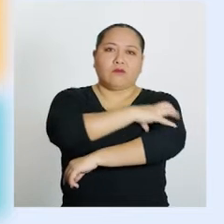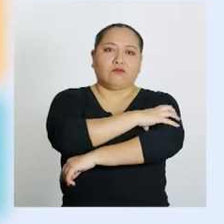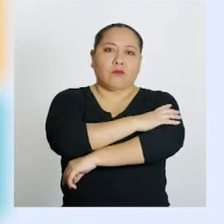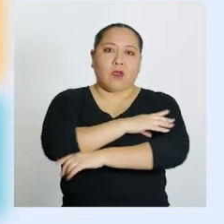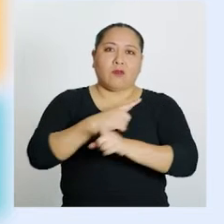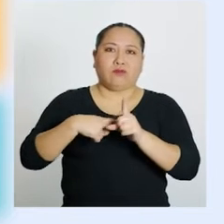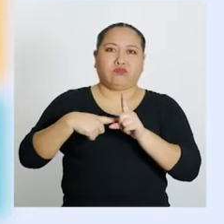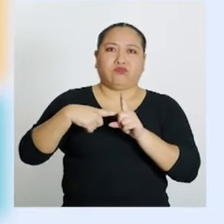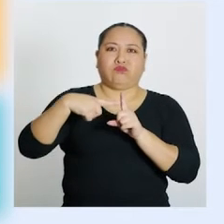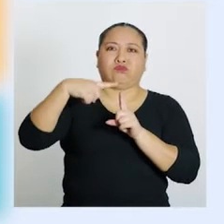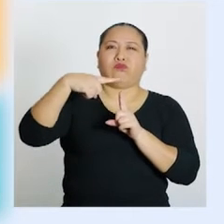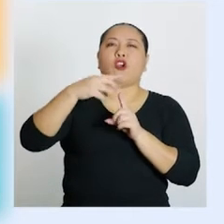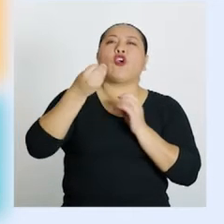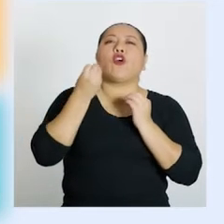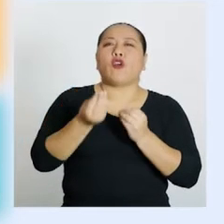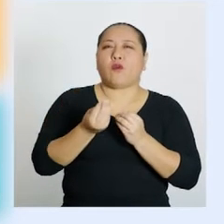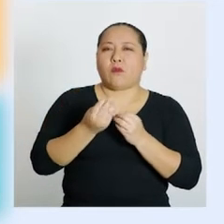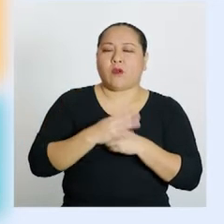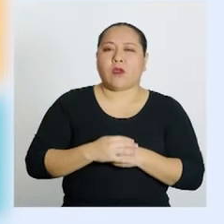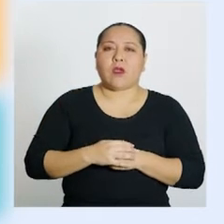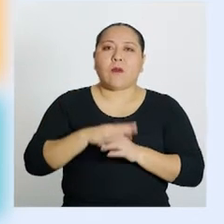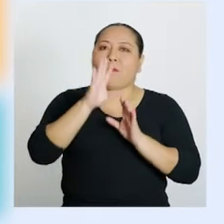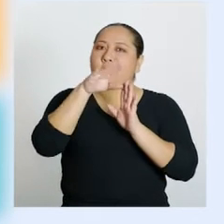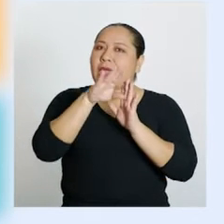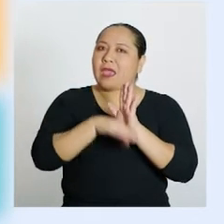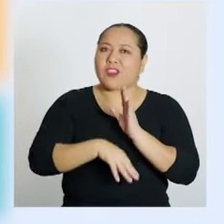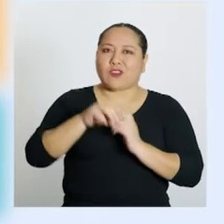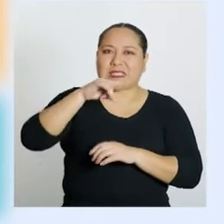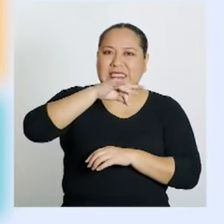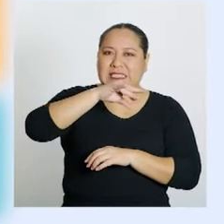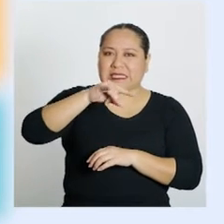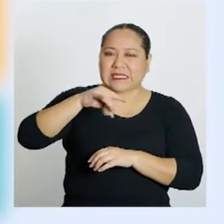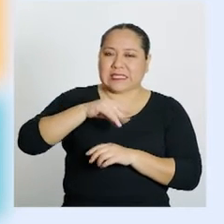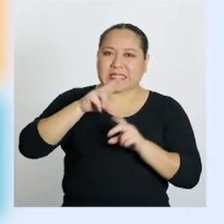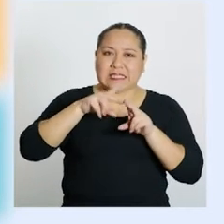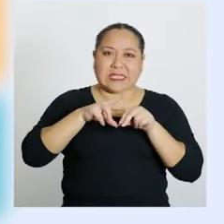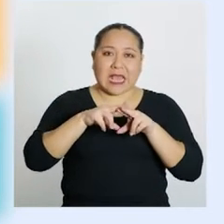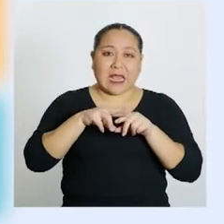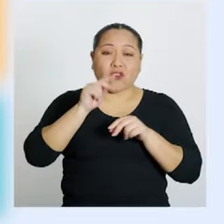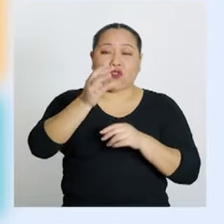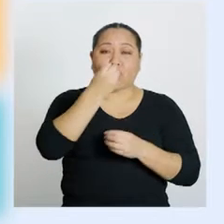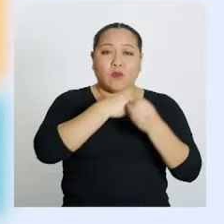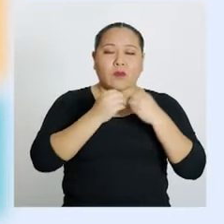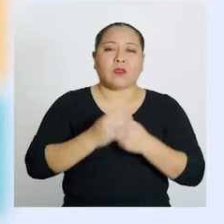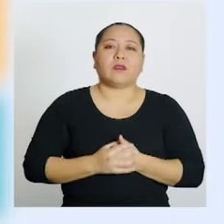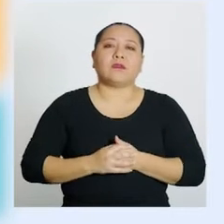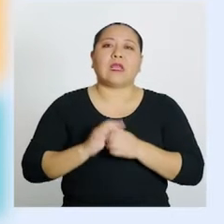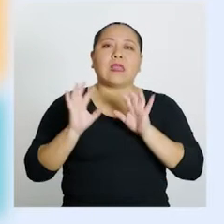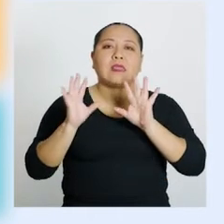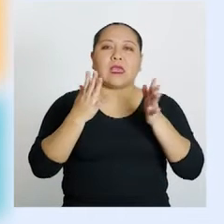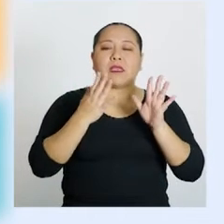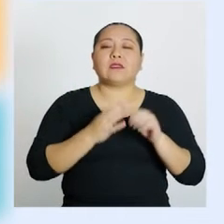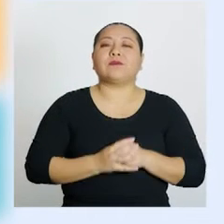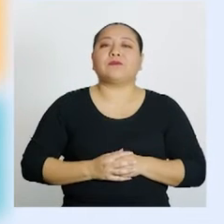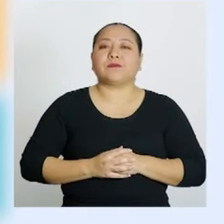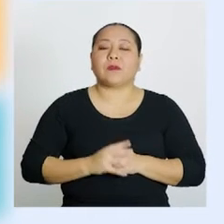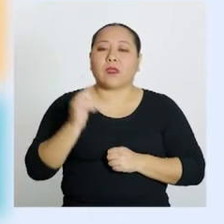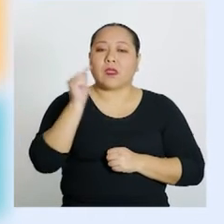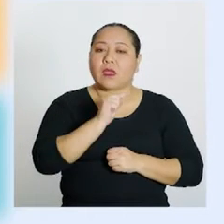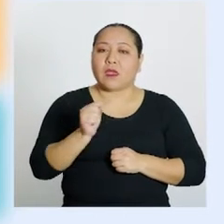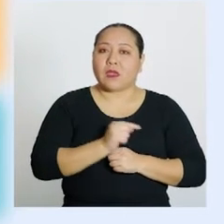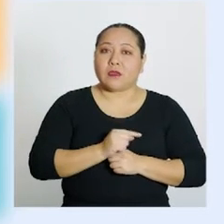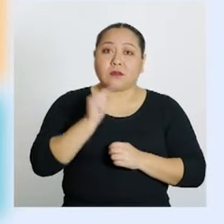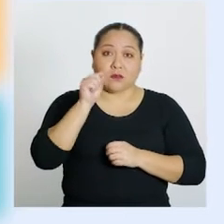alta disminuyendo el uso de sal en tus comidas. 10.